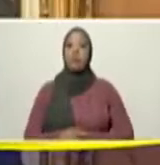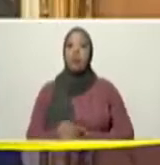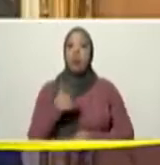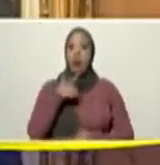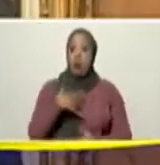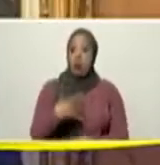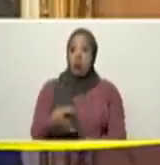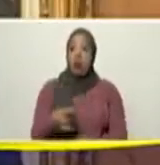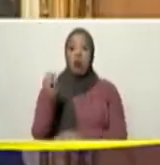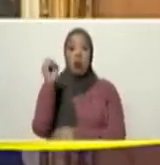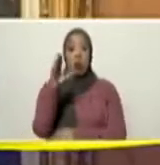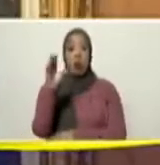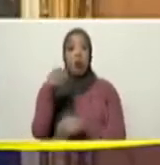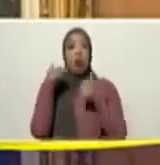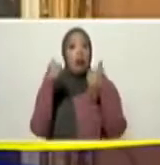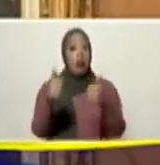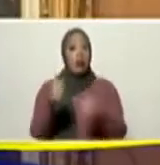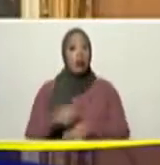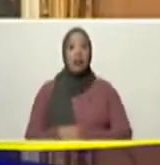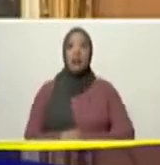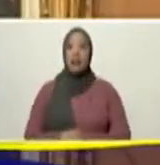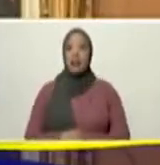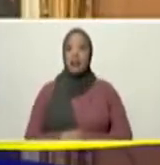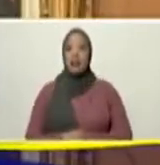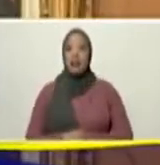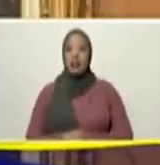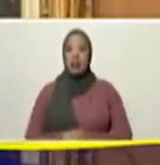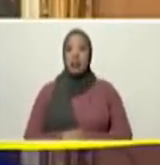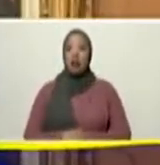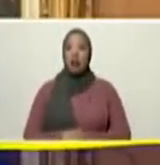tu ponencia, Daniel.